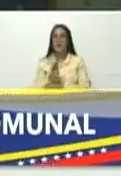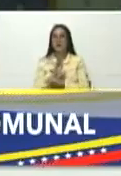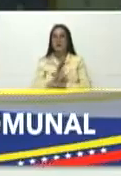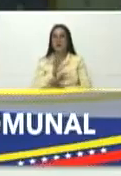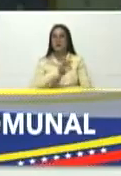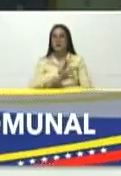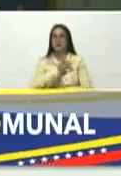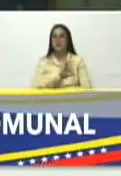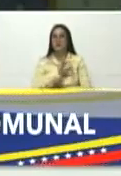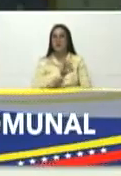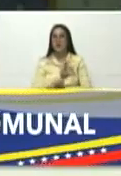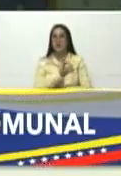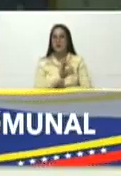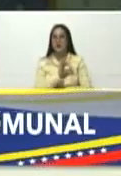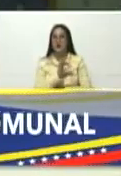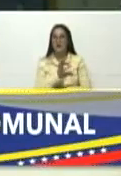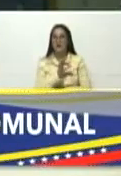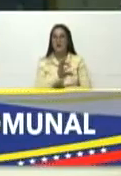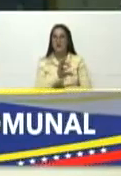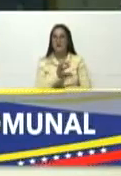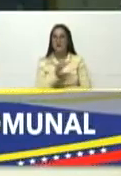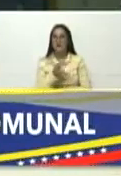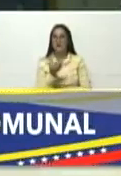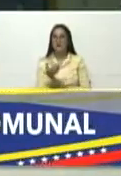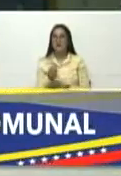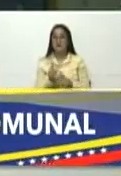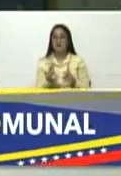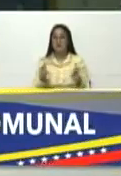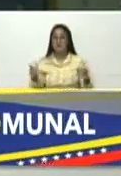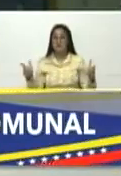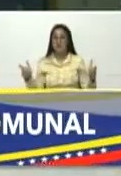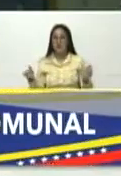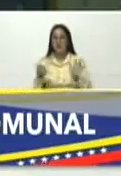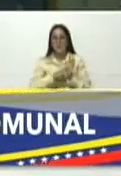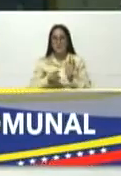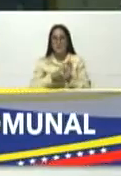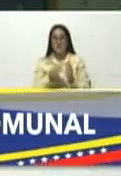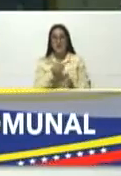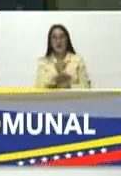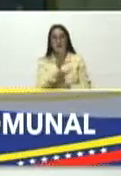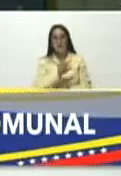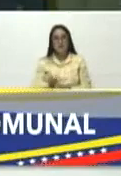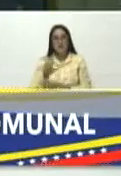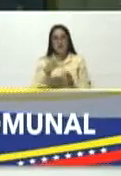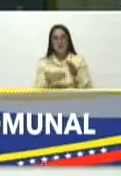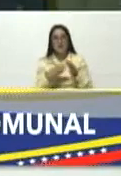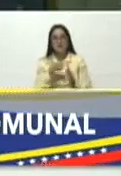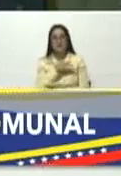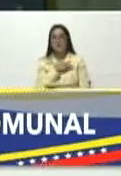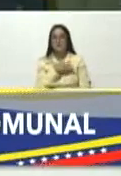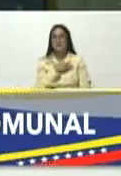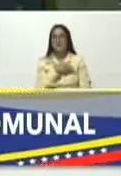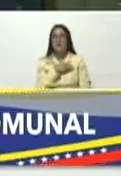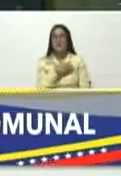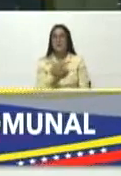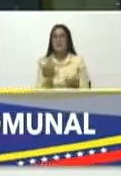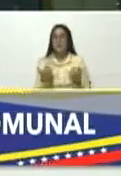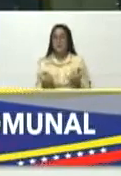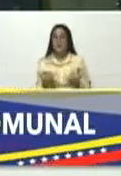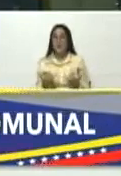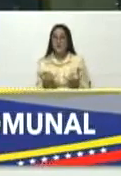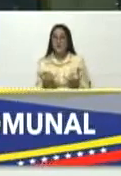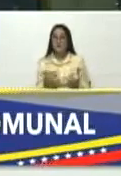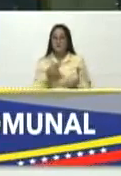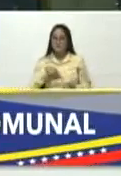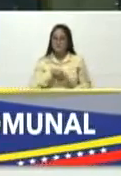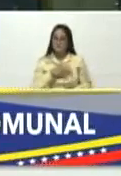social en este territorio, que se replica en cada uno de los territorios de bases de Misiones. Pero hoy, presidente,